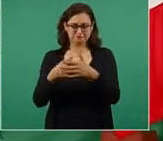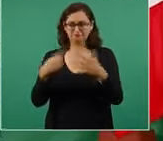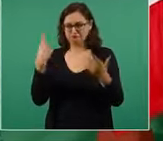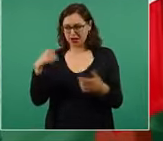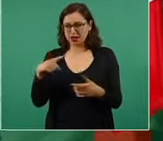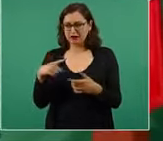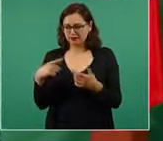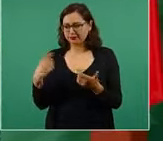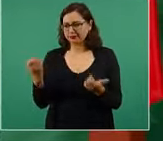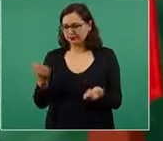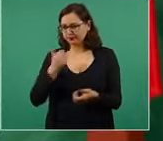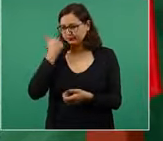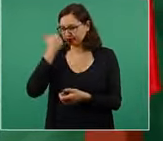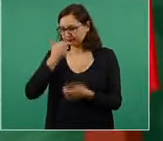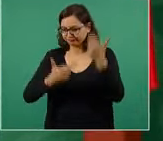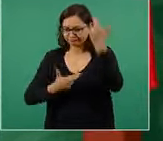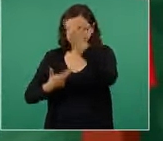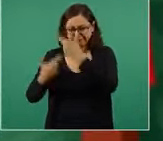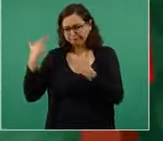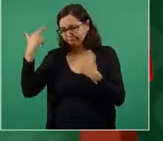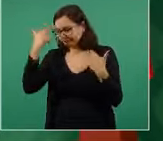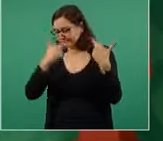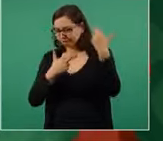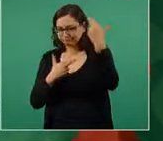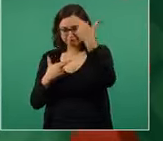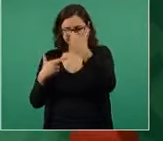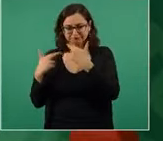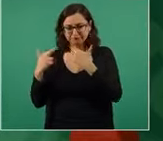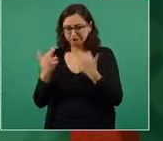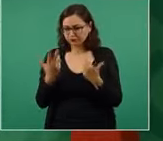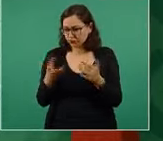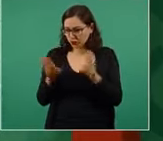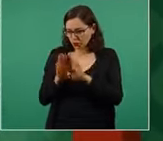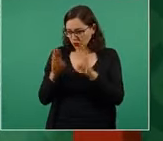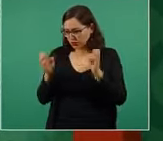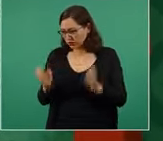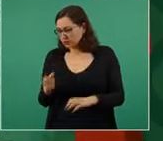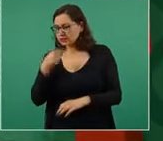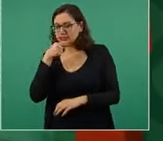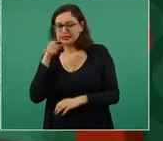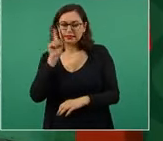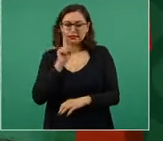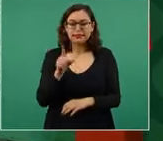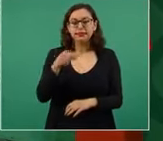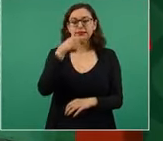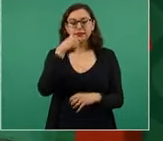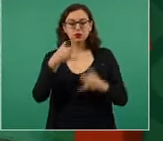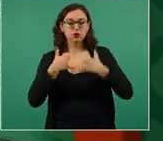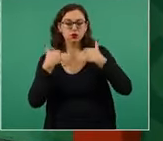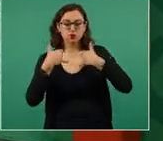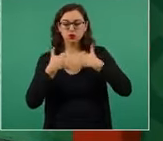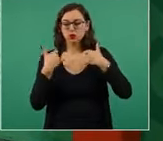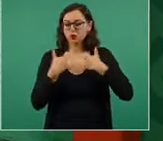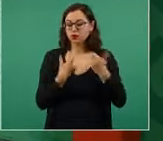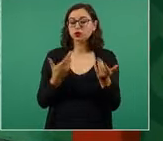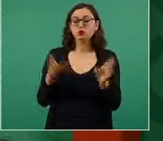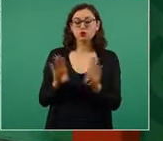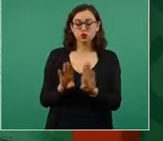cómo están los niños, las niñas, los adolescentes,